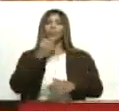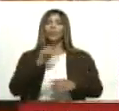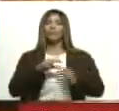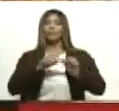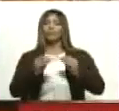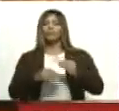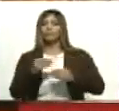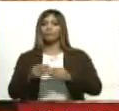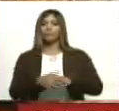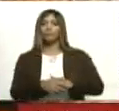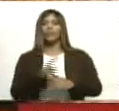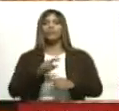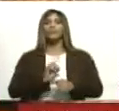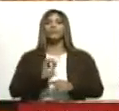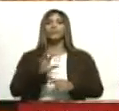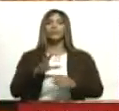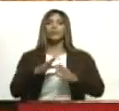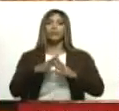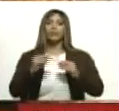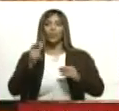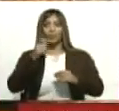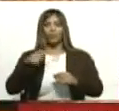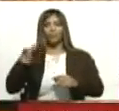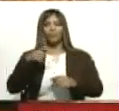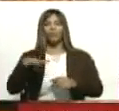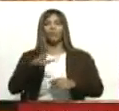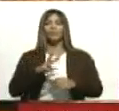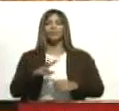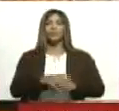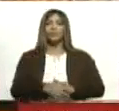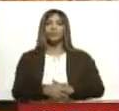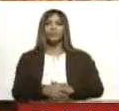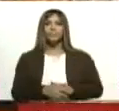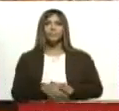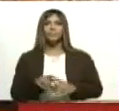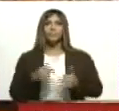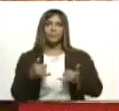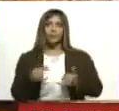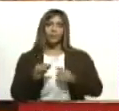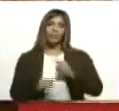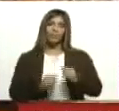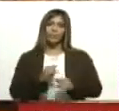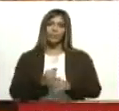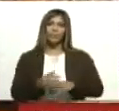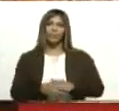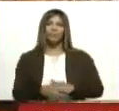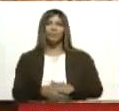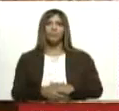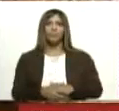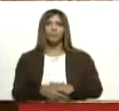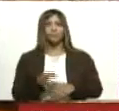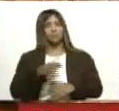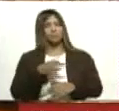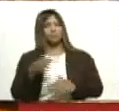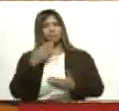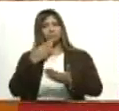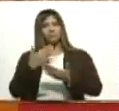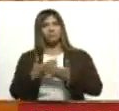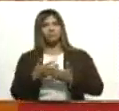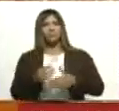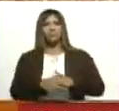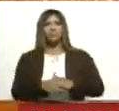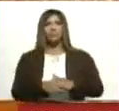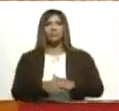llevar ese mensaje a todo el público venezolano. Y en este caso, internacional. Claro, claro que sí. Perfecto, José Luis. Muchísimas gracias